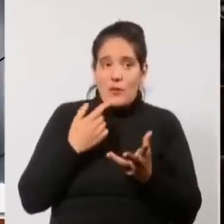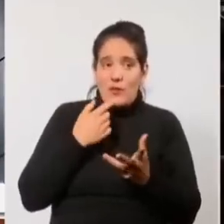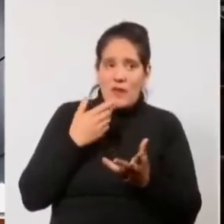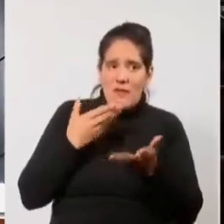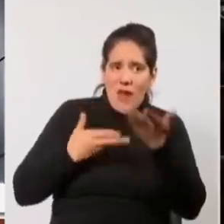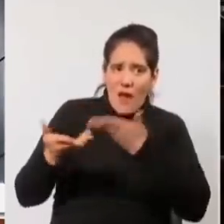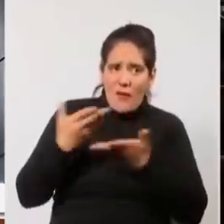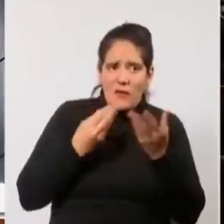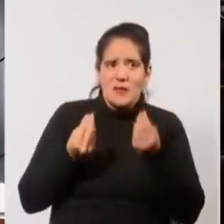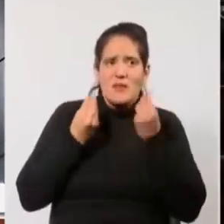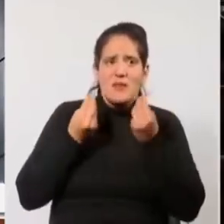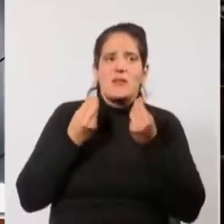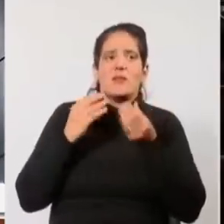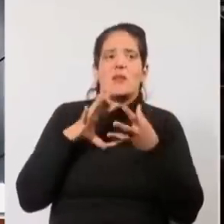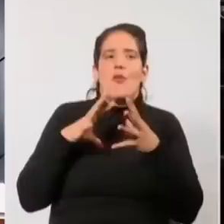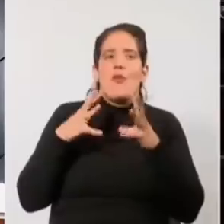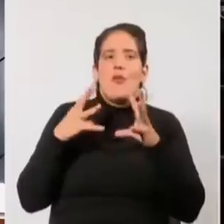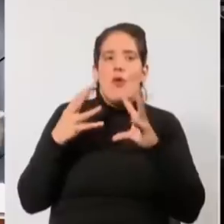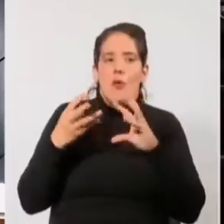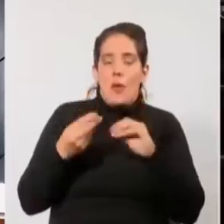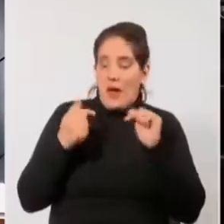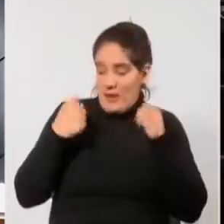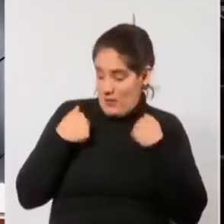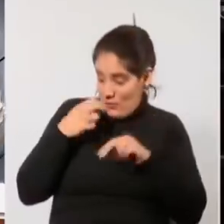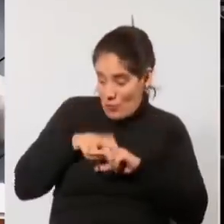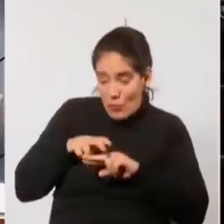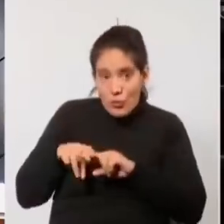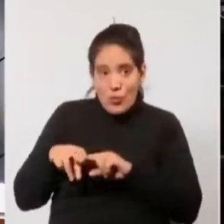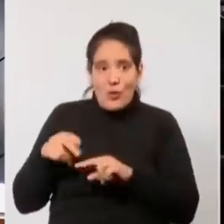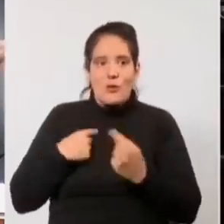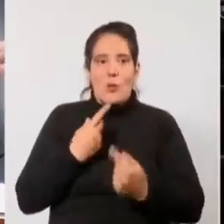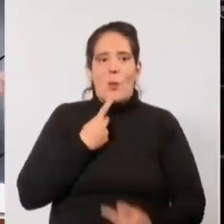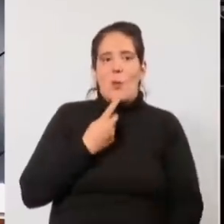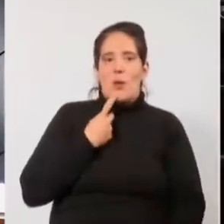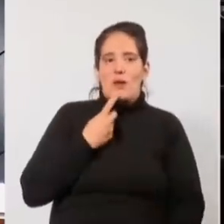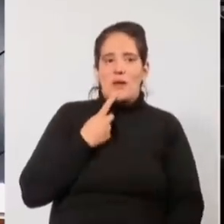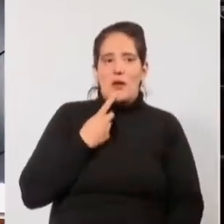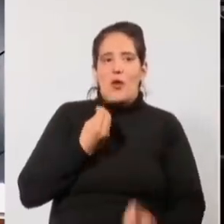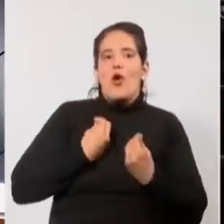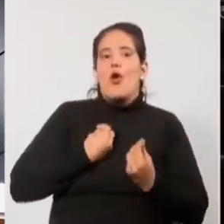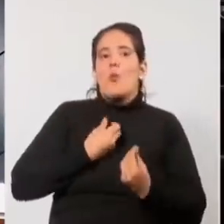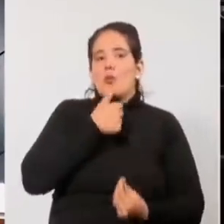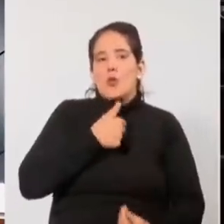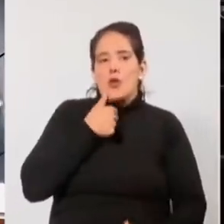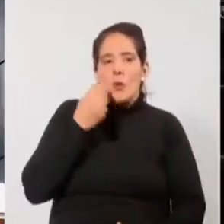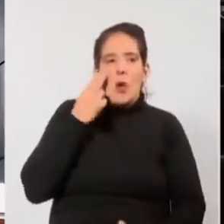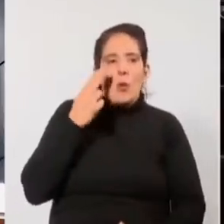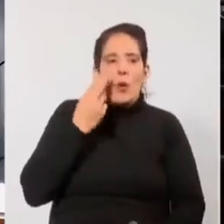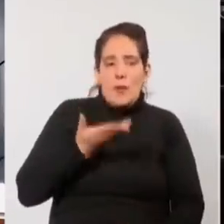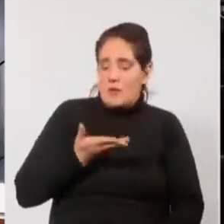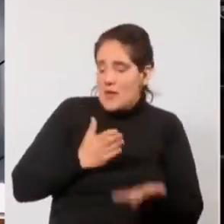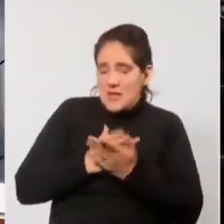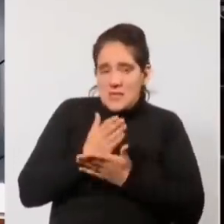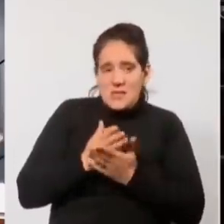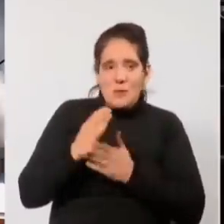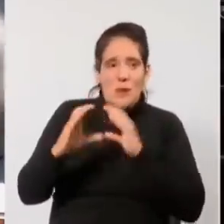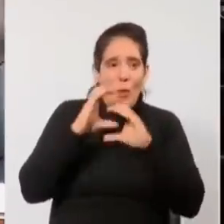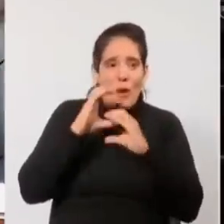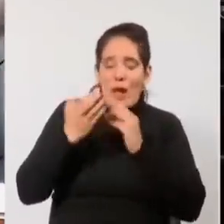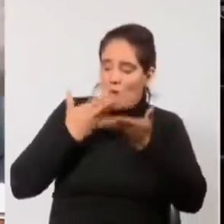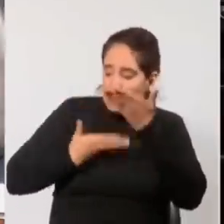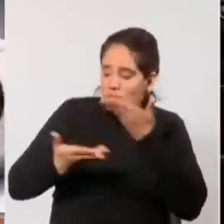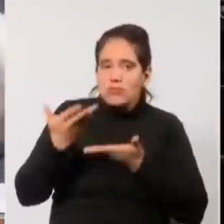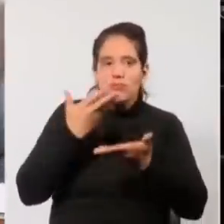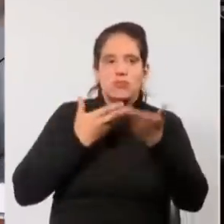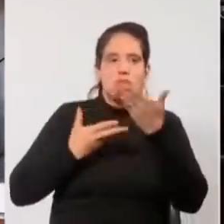diálogo. ¿De qué otra manera los que estamos acá, que somos políticos, vamos a resolver las cosas? Si no es mediante el diálogo.